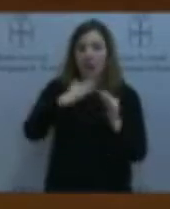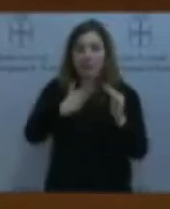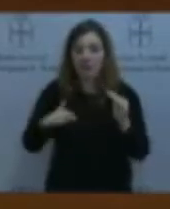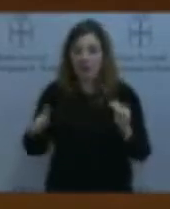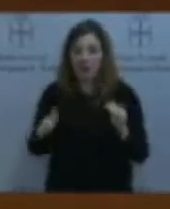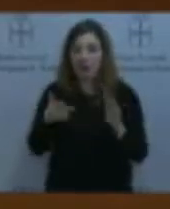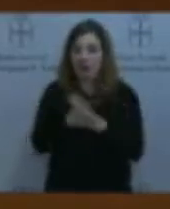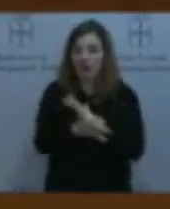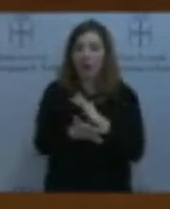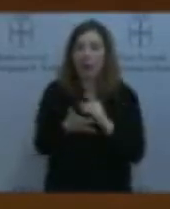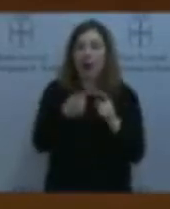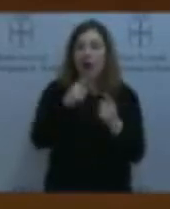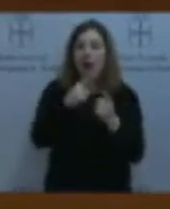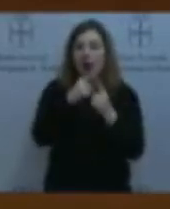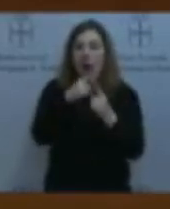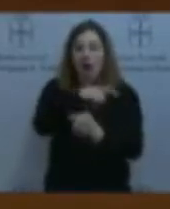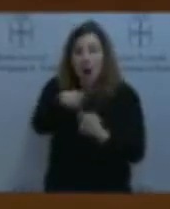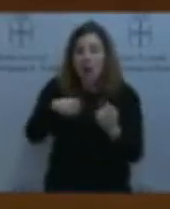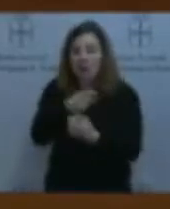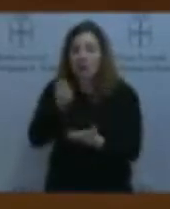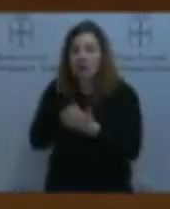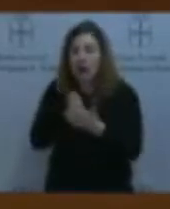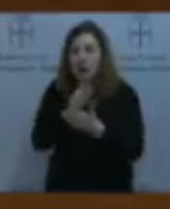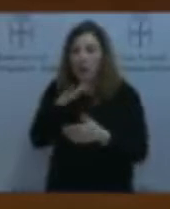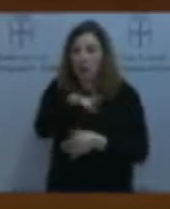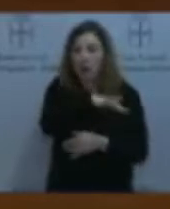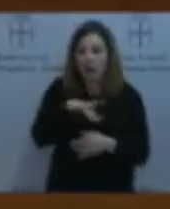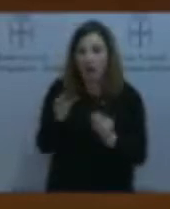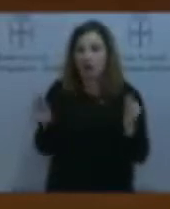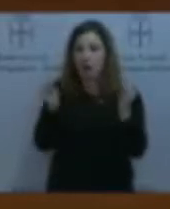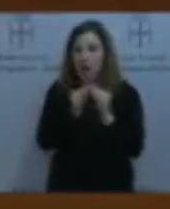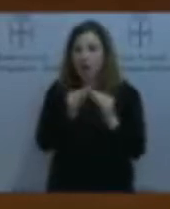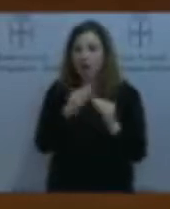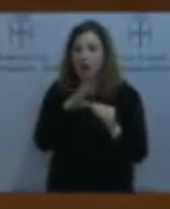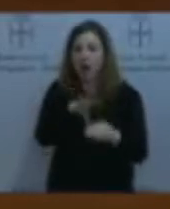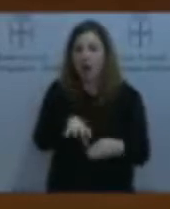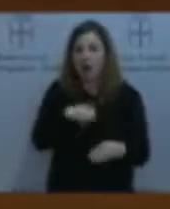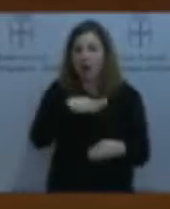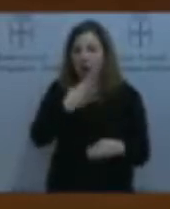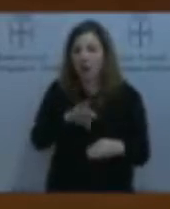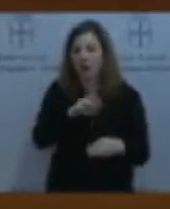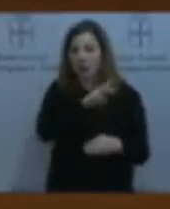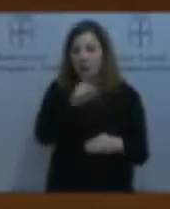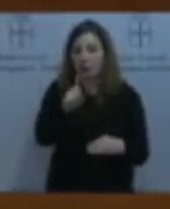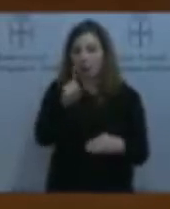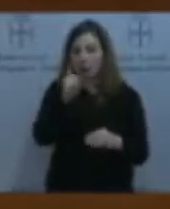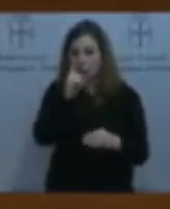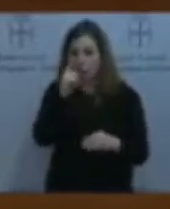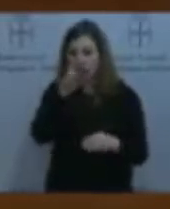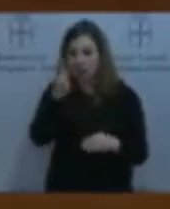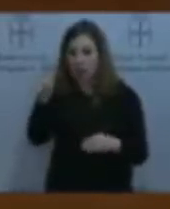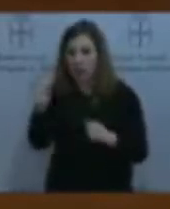pastar en zonas de pasto en común entre el 1 de junio y el 31 de agosto para animales de bovino, ovino y caprino. En el